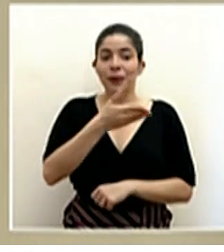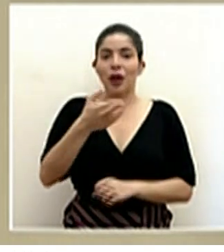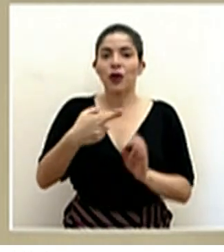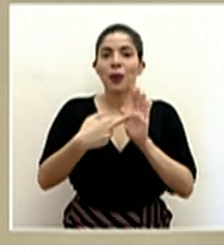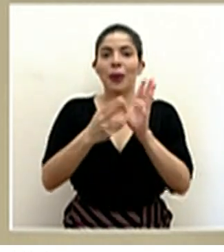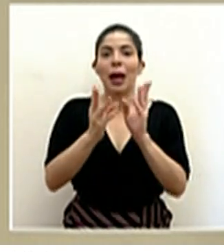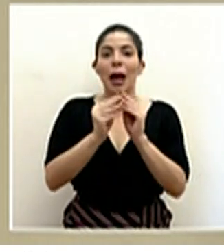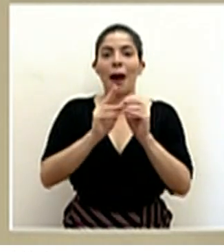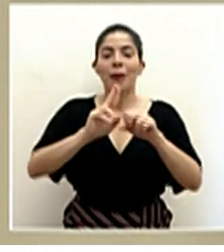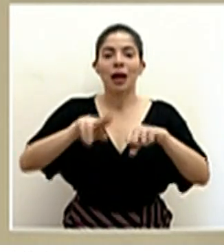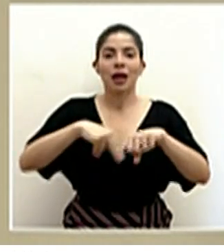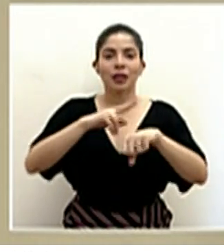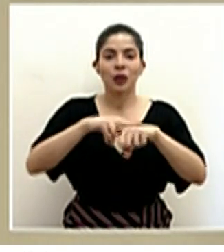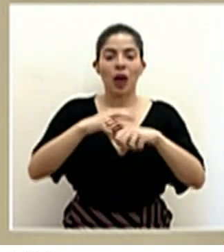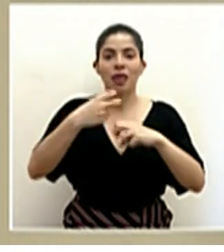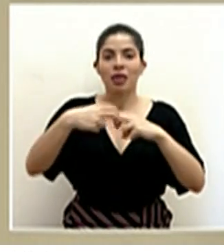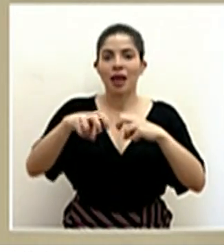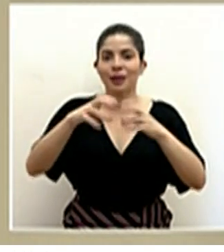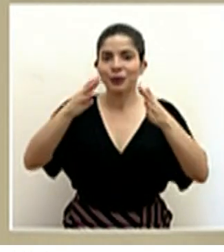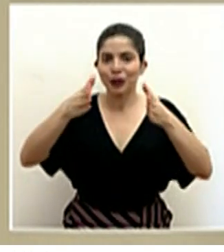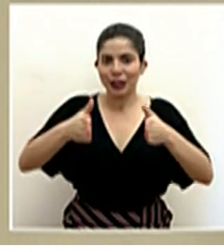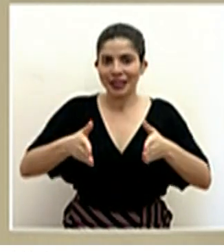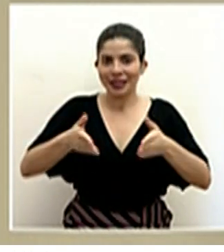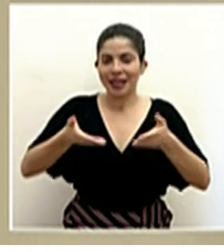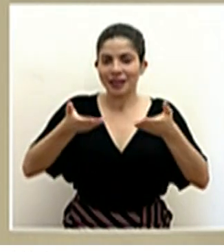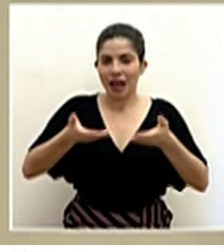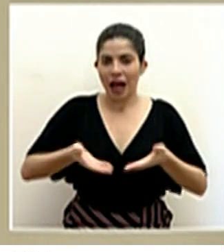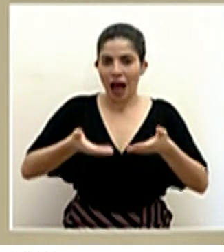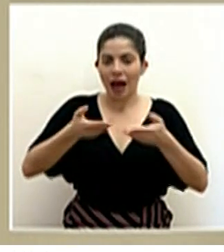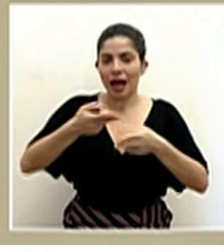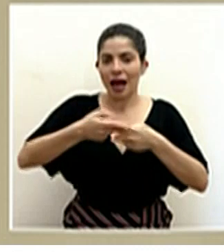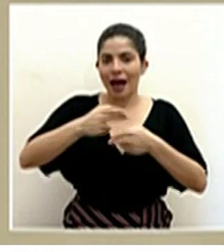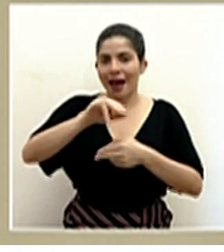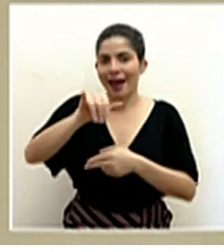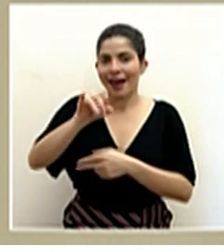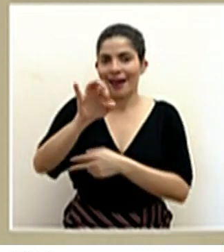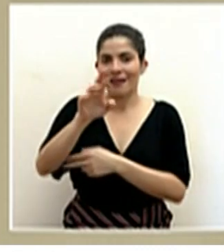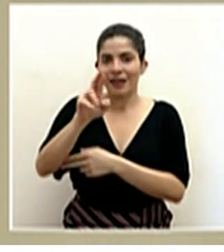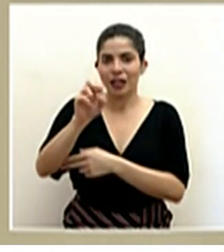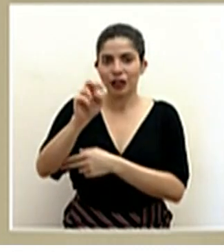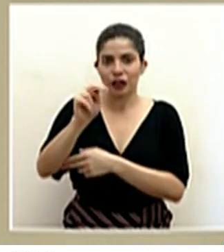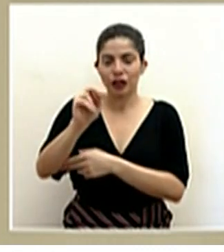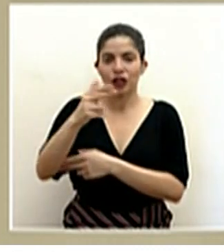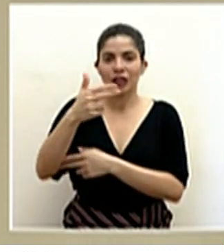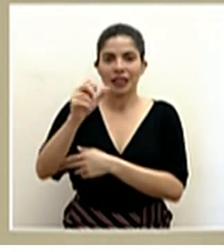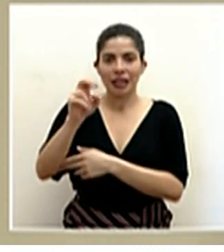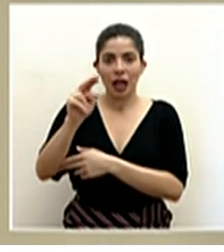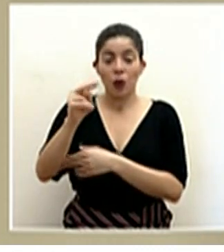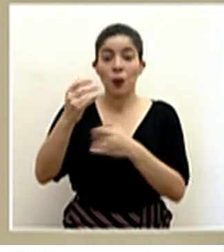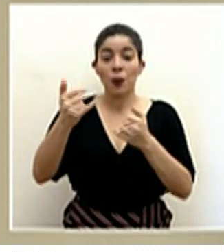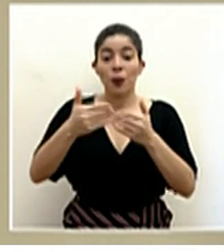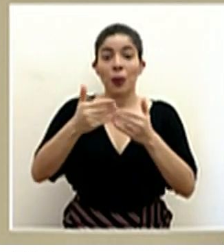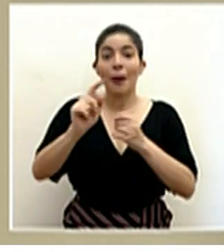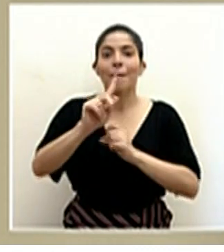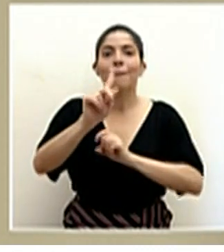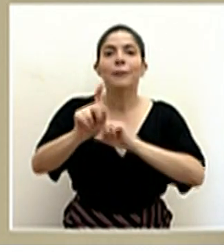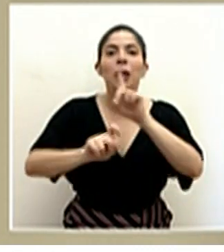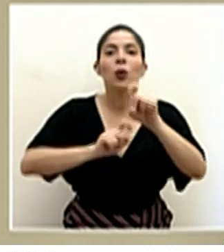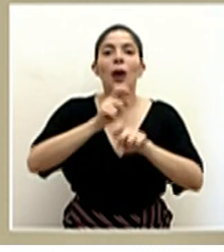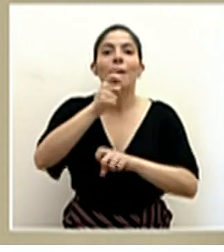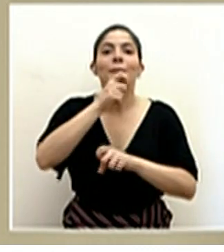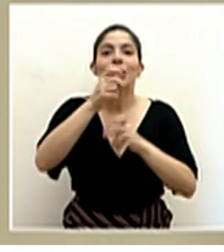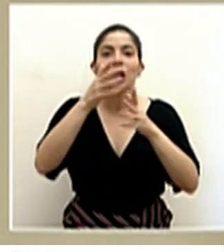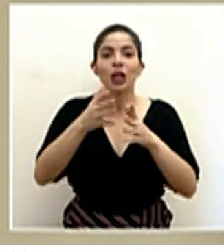de Transportistas de Carga, Jefferson Chacón. A continuación, iniciaremos con el periodo de consultas de los colegas